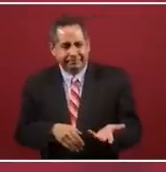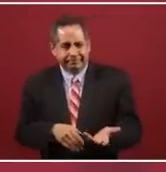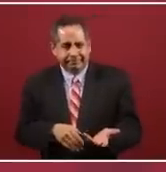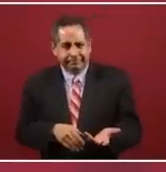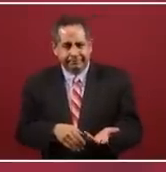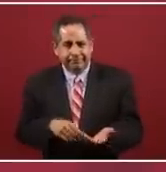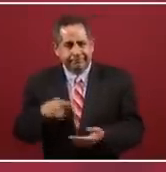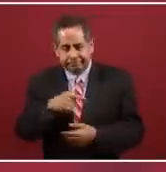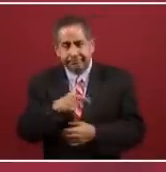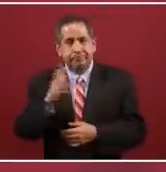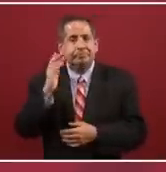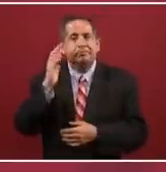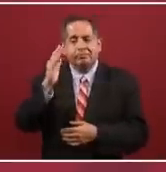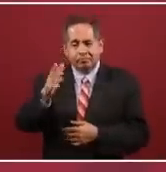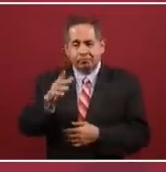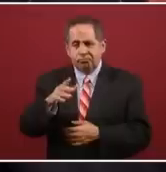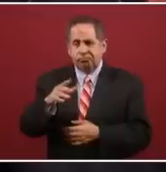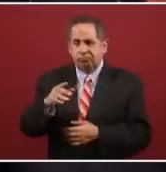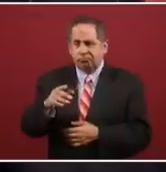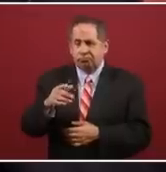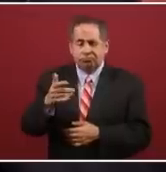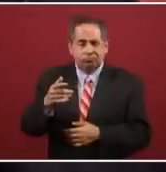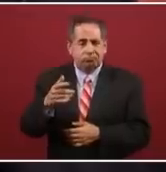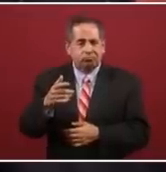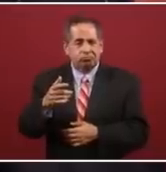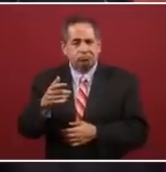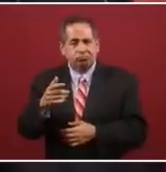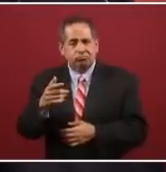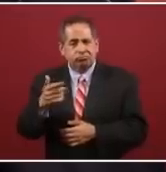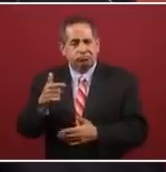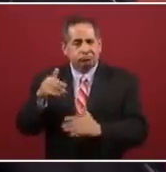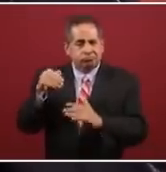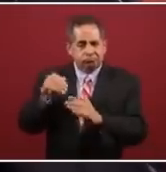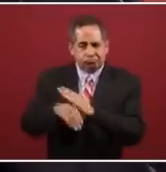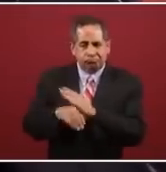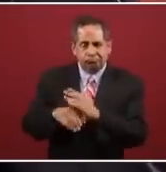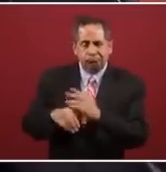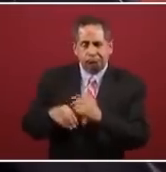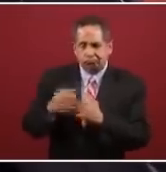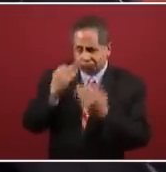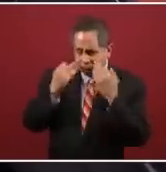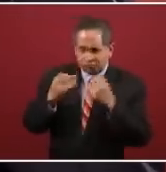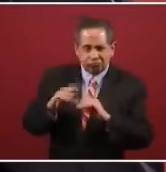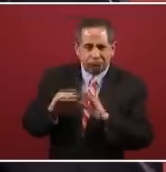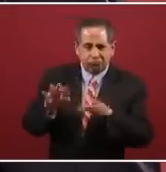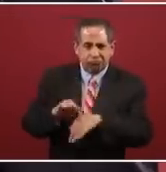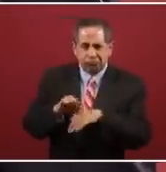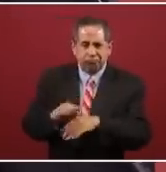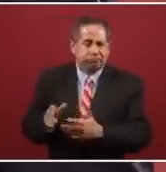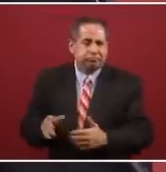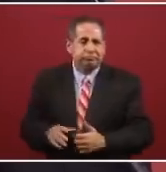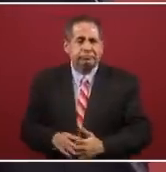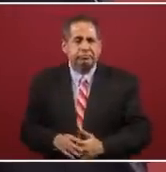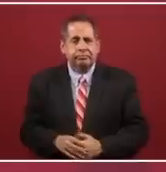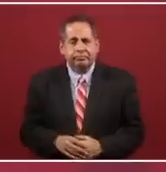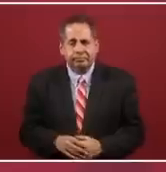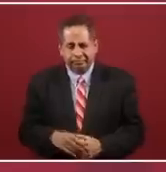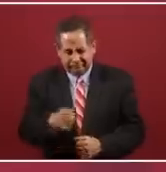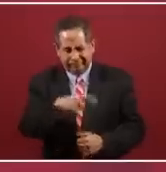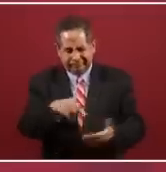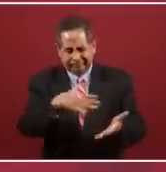Ese impacto, ¿sí?, se va a reflejar.